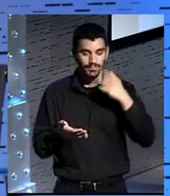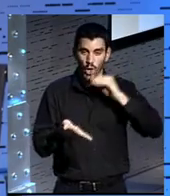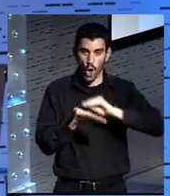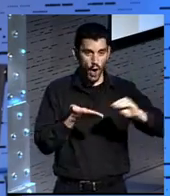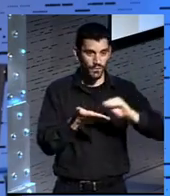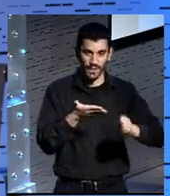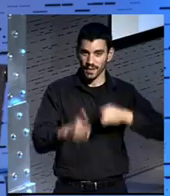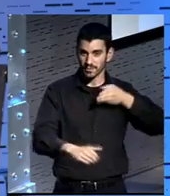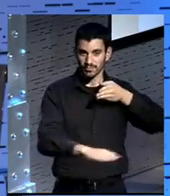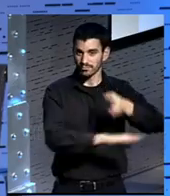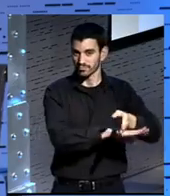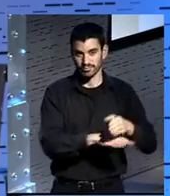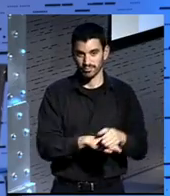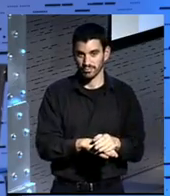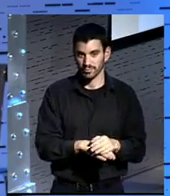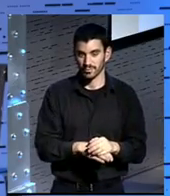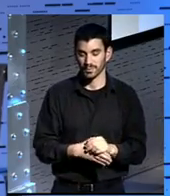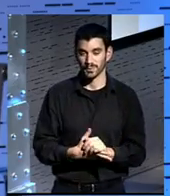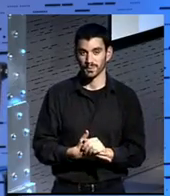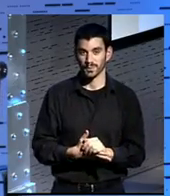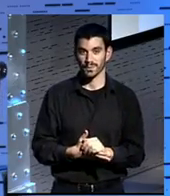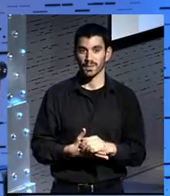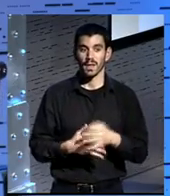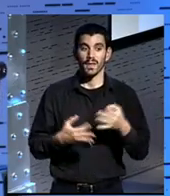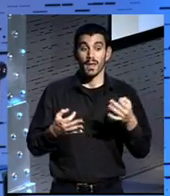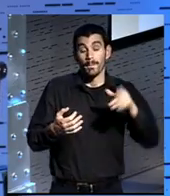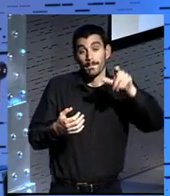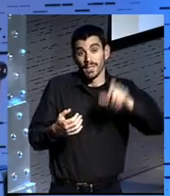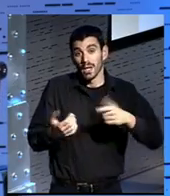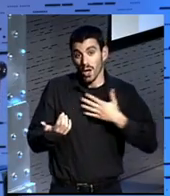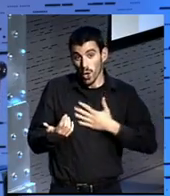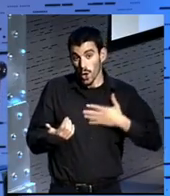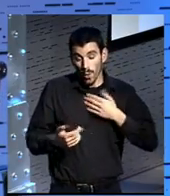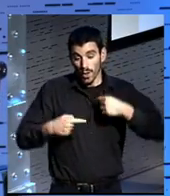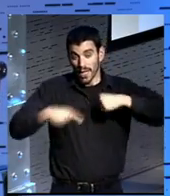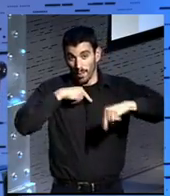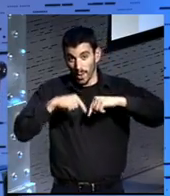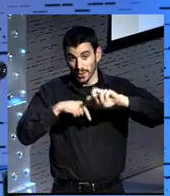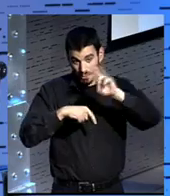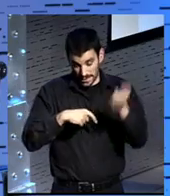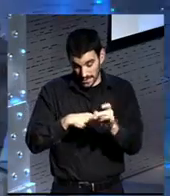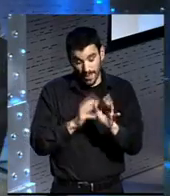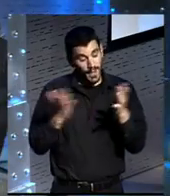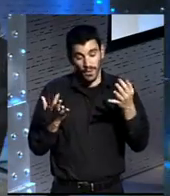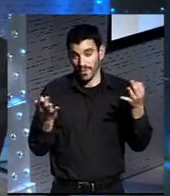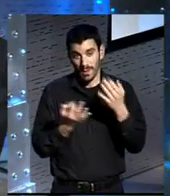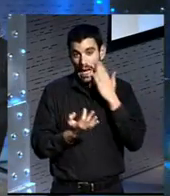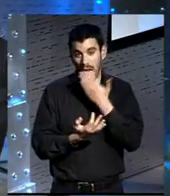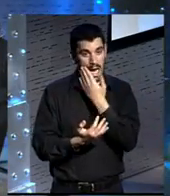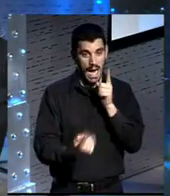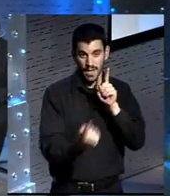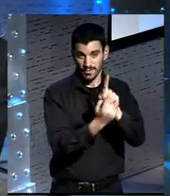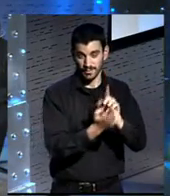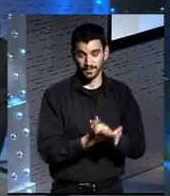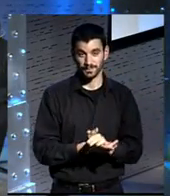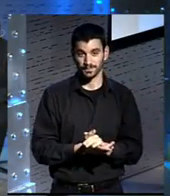lo más conveniente posible, lo más transportado posible a la conveniencia del cliente, pero que son necesarias hacerse de esa manera, ¿no? Explicaba Karina la dificultad